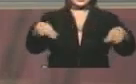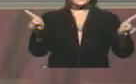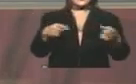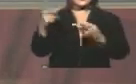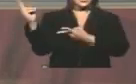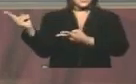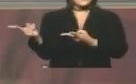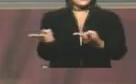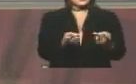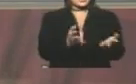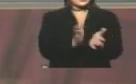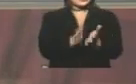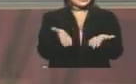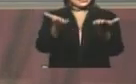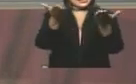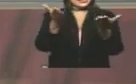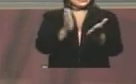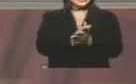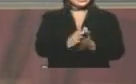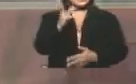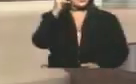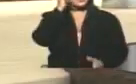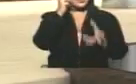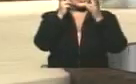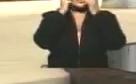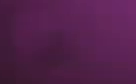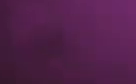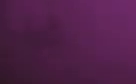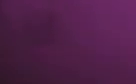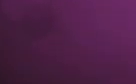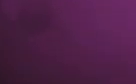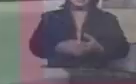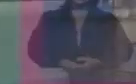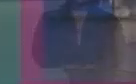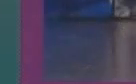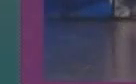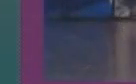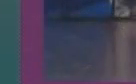próxima invitada. Así que bueno, Oscar, vamos a escucharlo. Vámonos. Y a ti también, adelante.